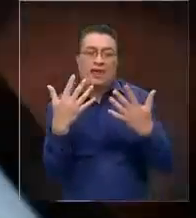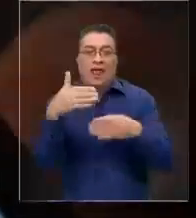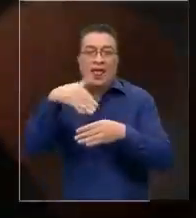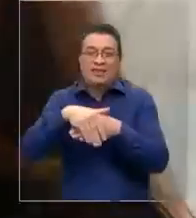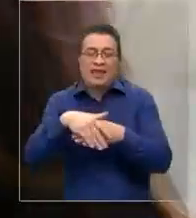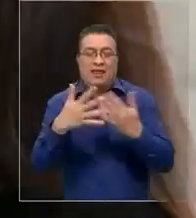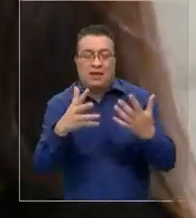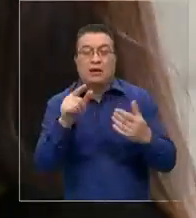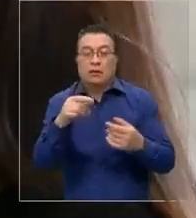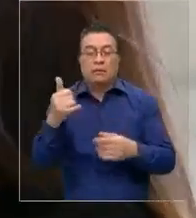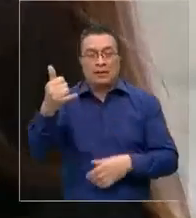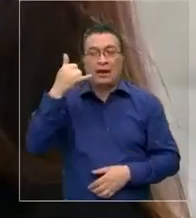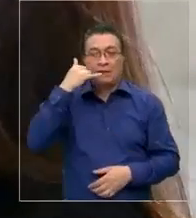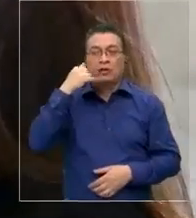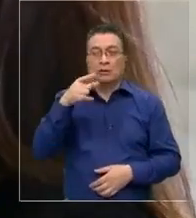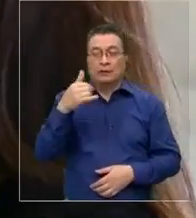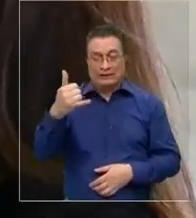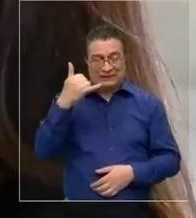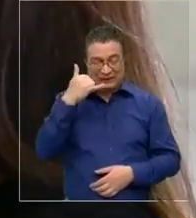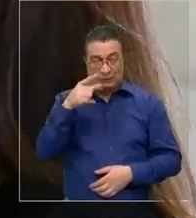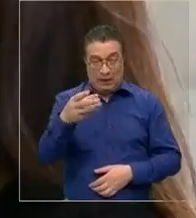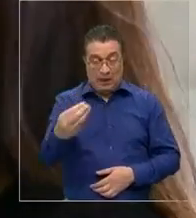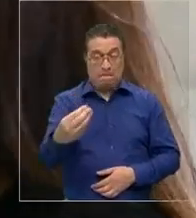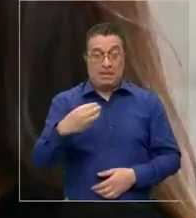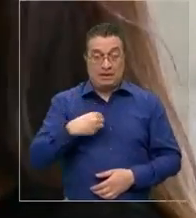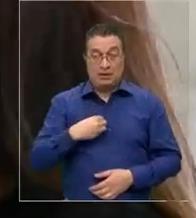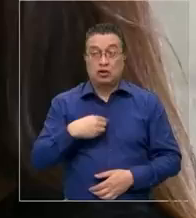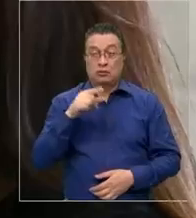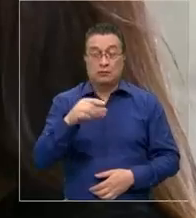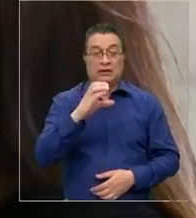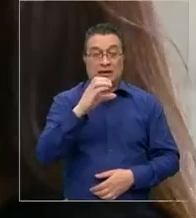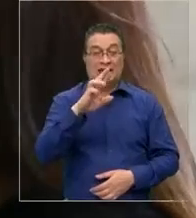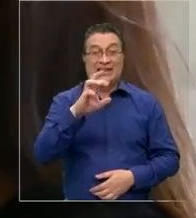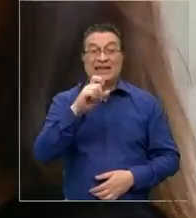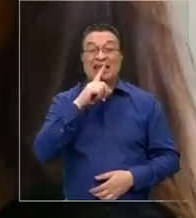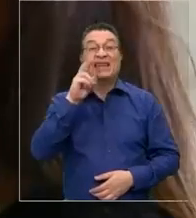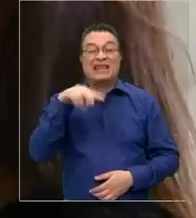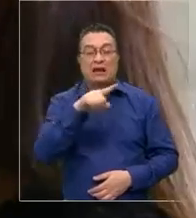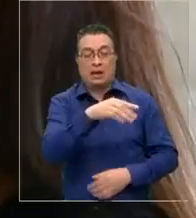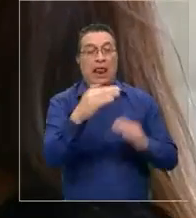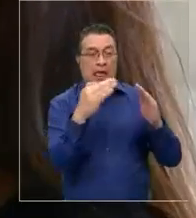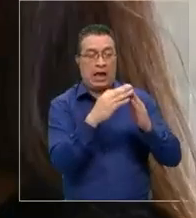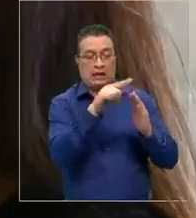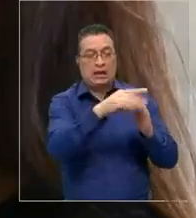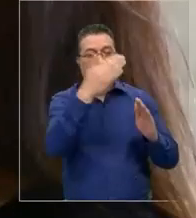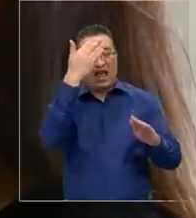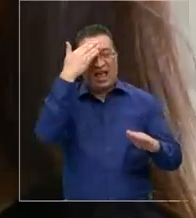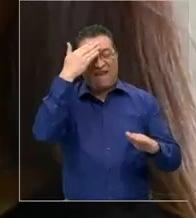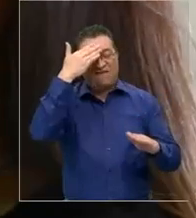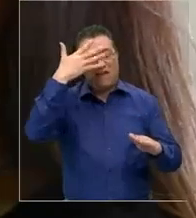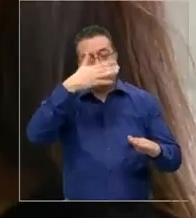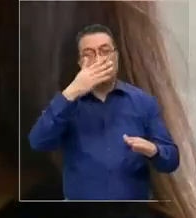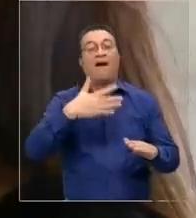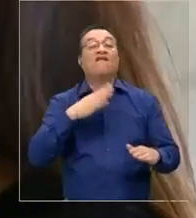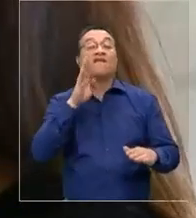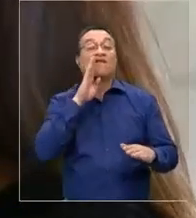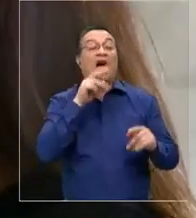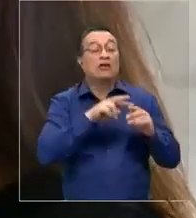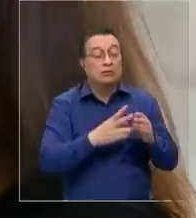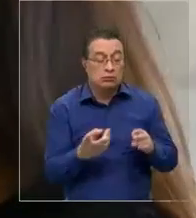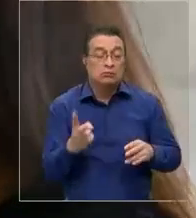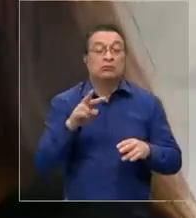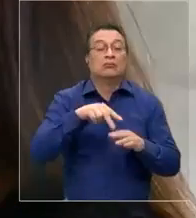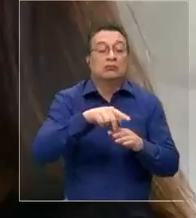llama por teléfono. Ella viene y me dice que estaba Cristian en la casa enfermo, que Cristian se levanta al baño,